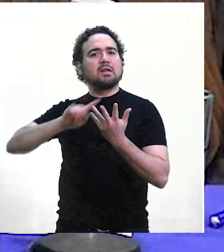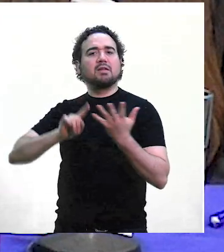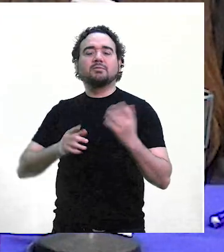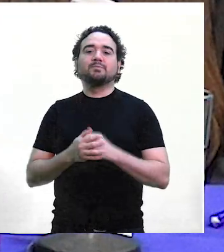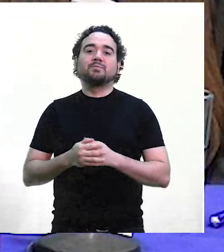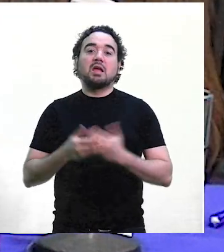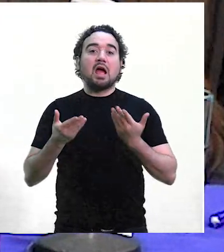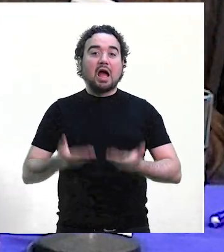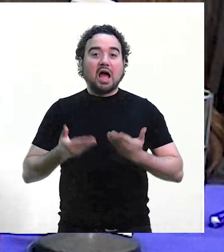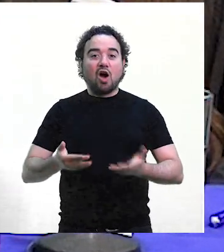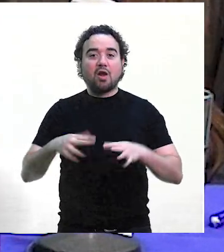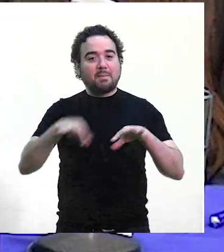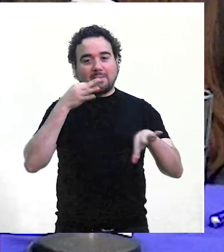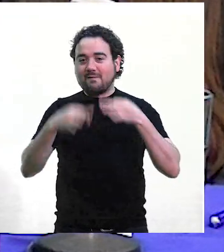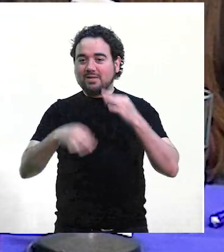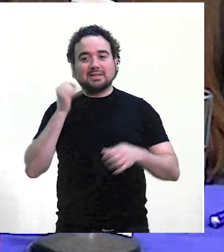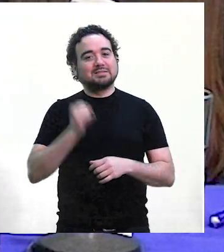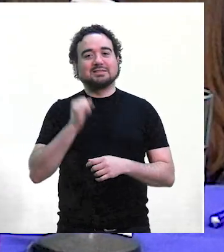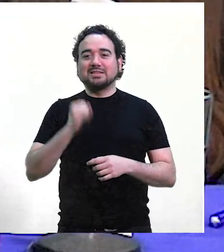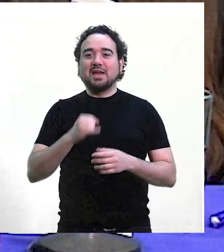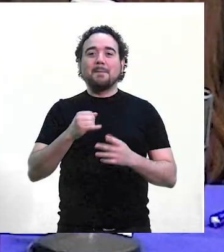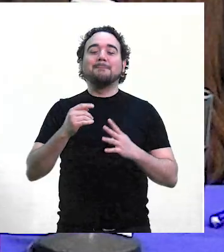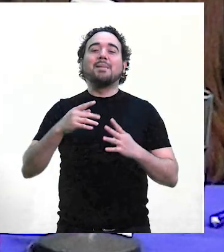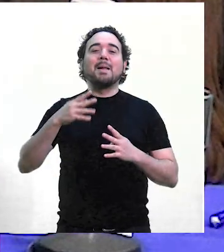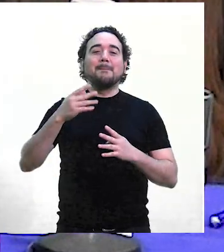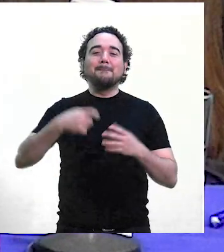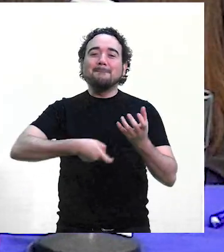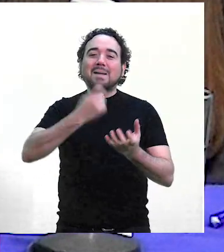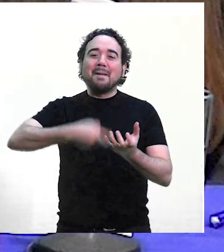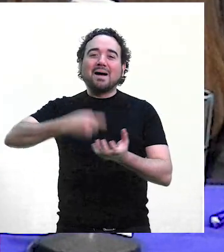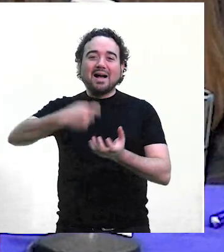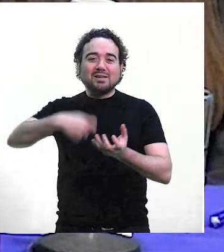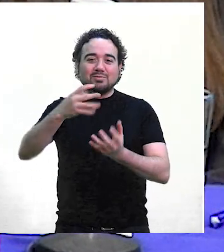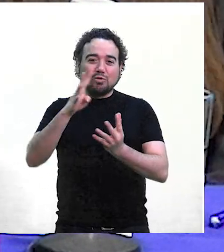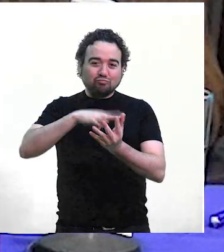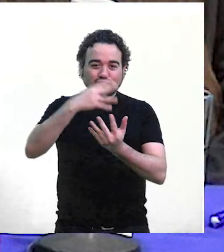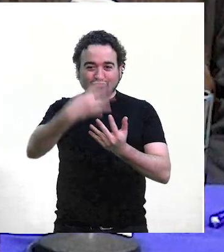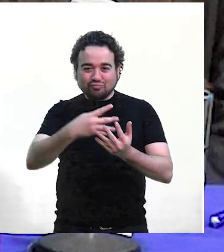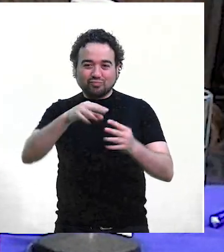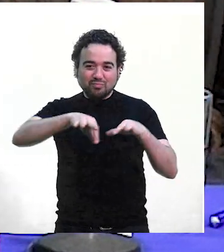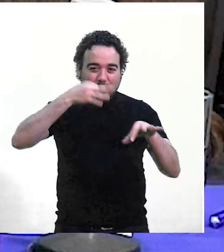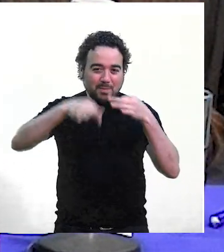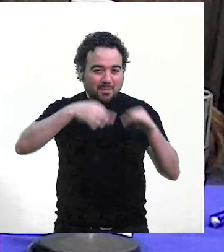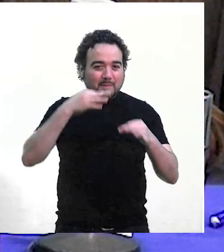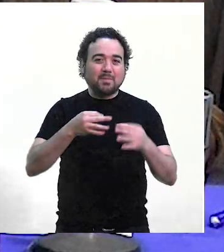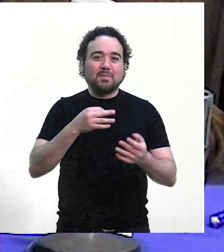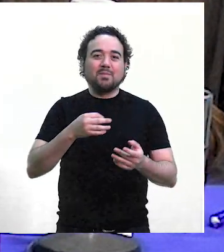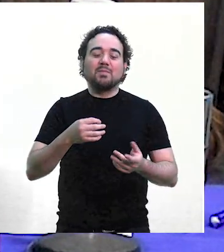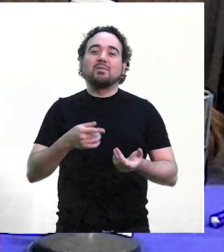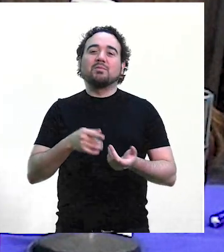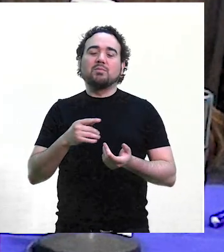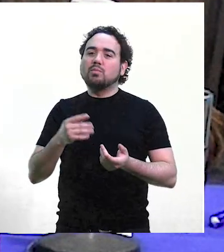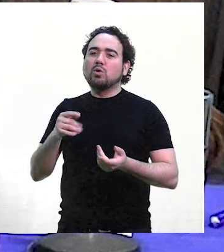hartas comidas. Pero sí, me ahora, gusta, si tuviese que ahora elegir papas una. fritas siempre, a cualquier hora qué rico, papas qué fritas. rico. Sí, eso es verdad. Pero papas fritas de verdad. Ya,